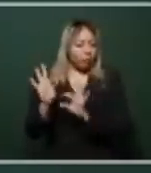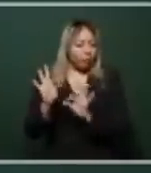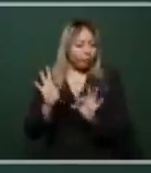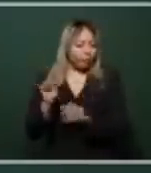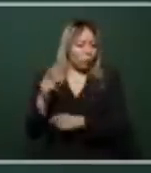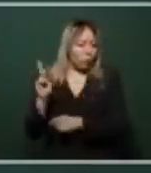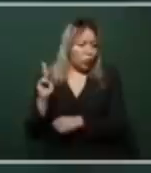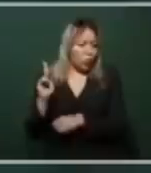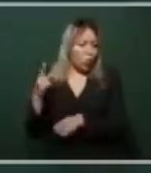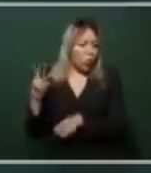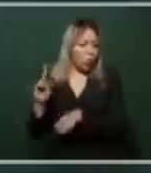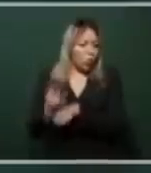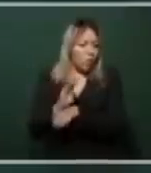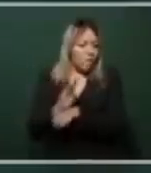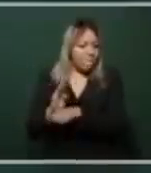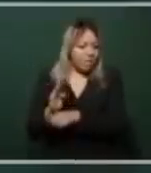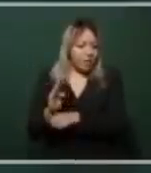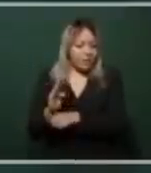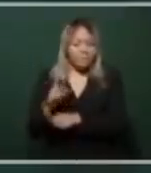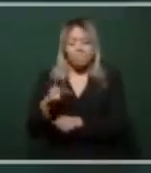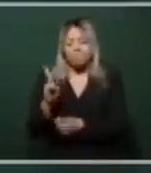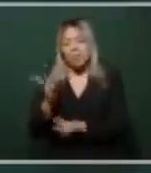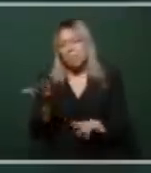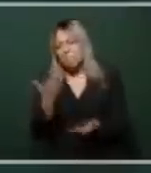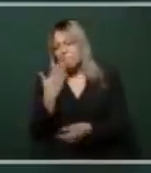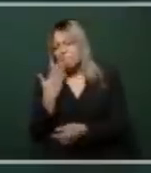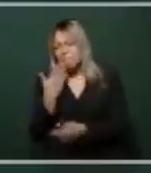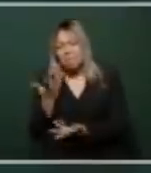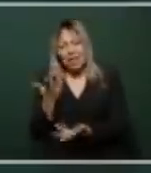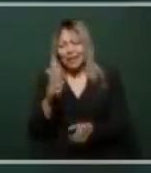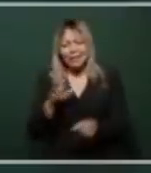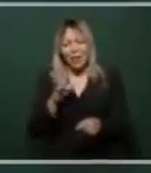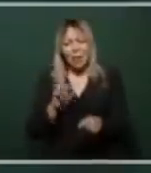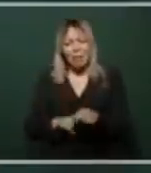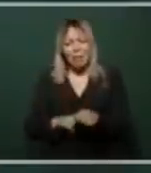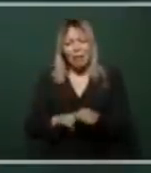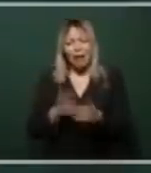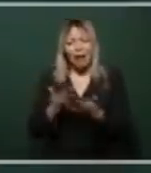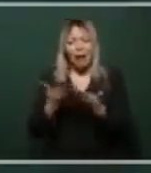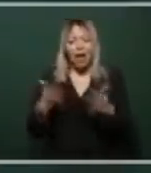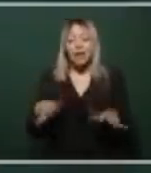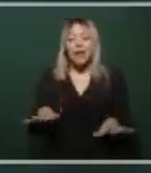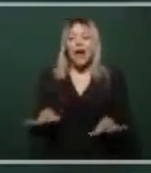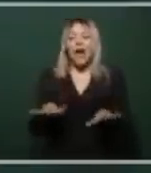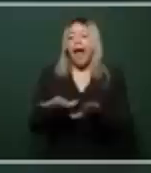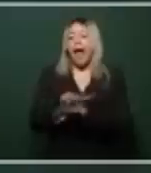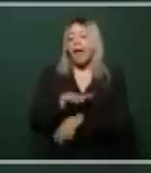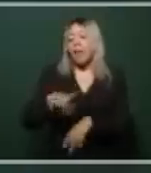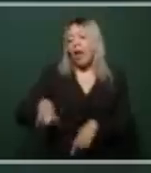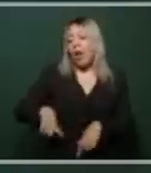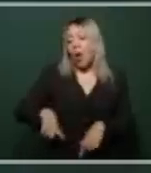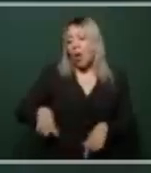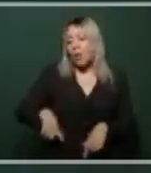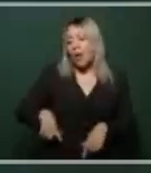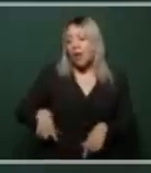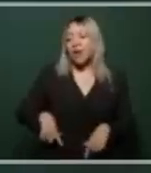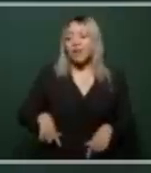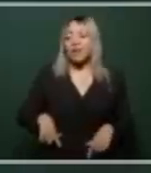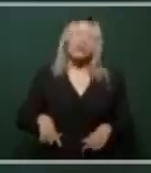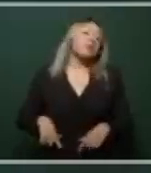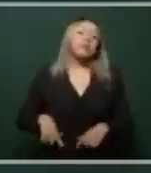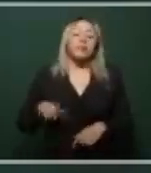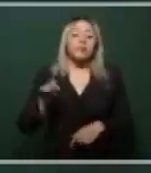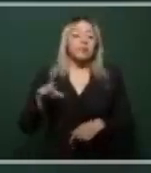Y es natural, hay un cambio de régimen y ya se acabó